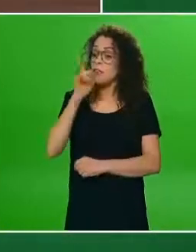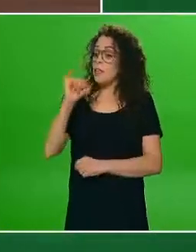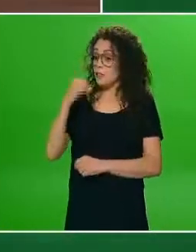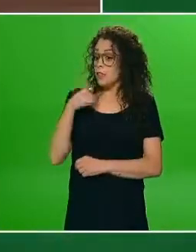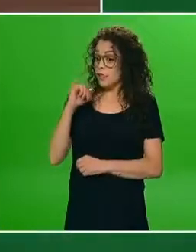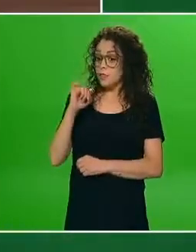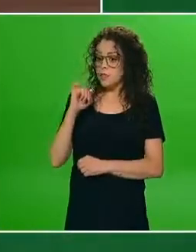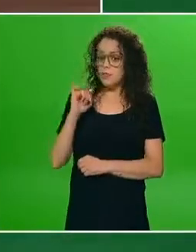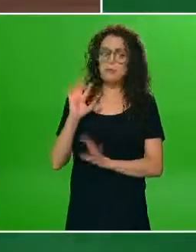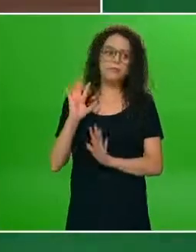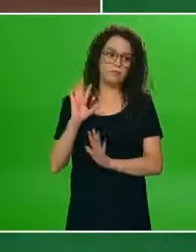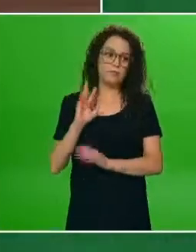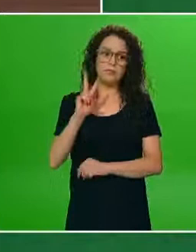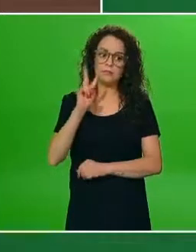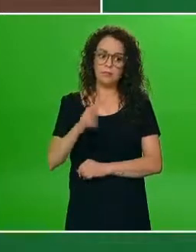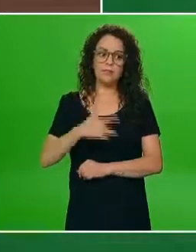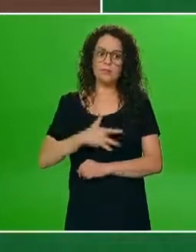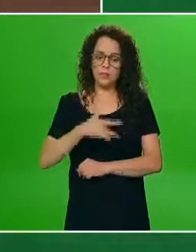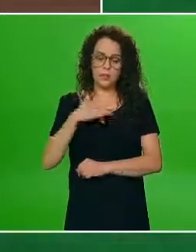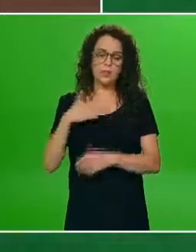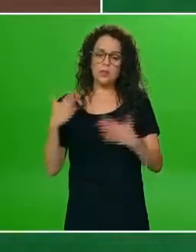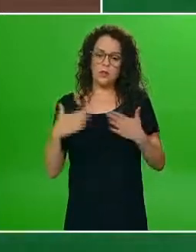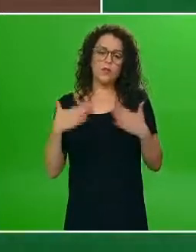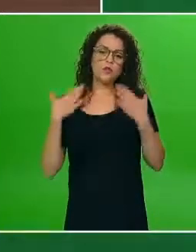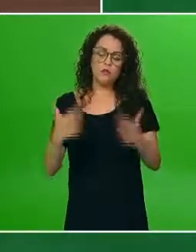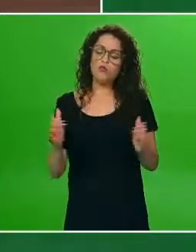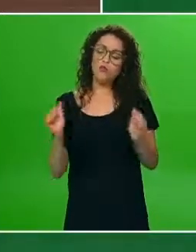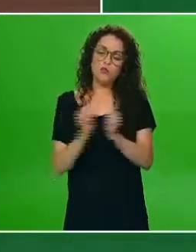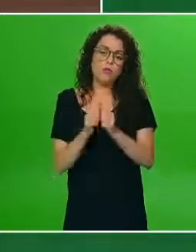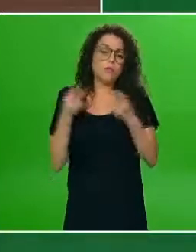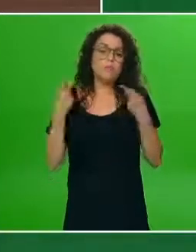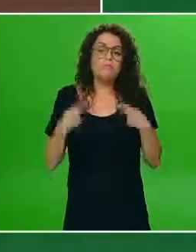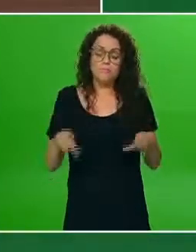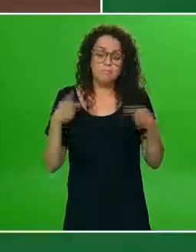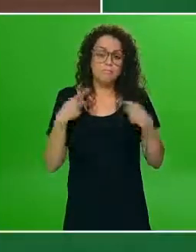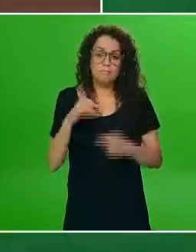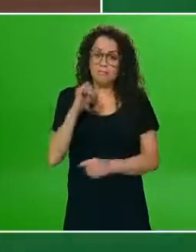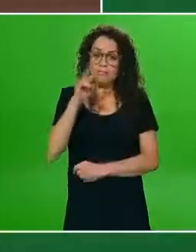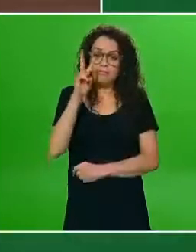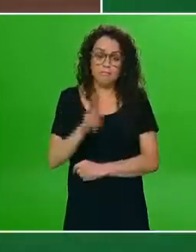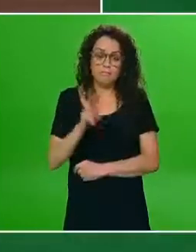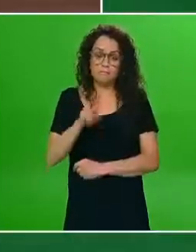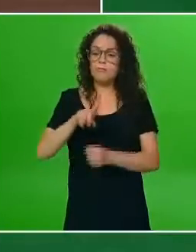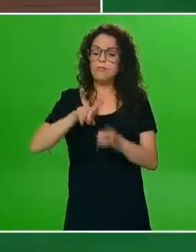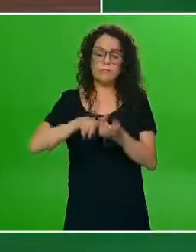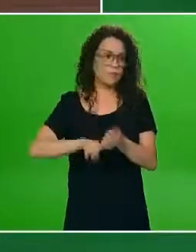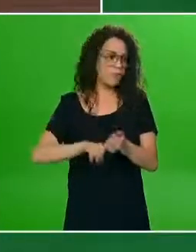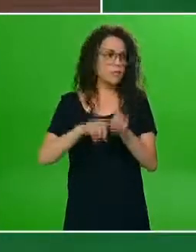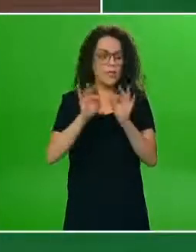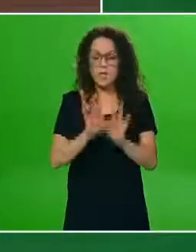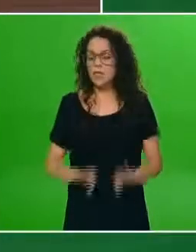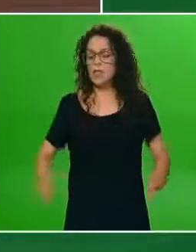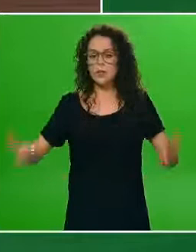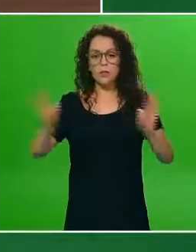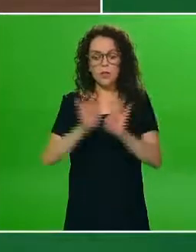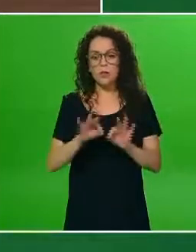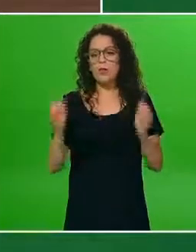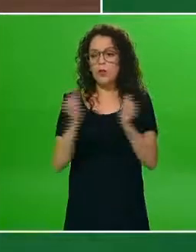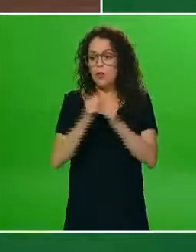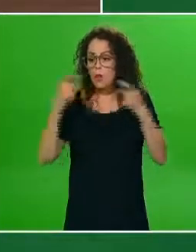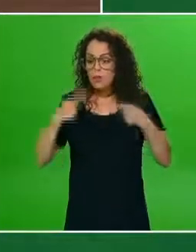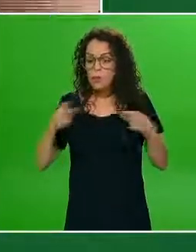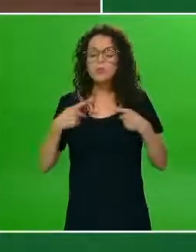seguimos confiando en las personas, seguimos teniendo el principio general de confianza hacia las personas. Creo